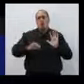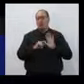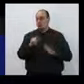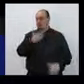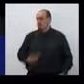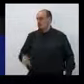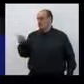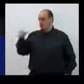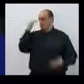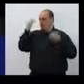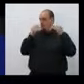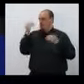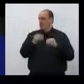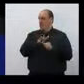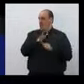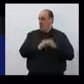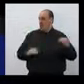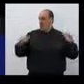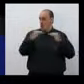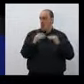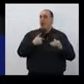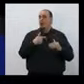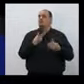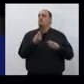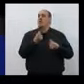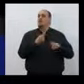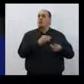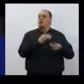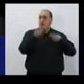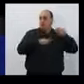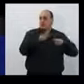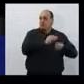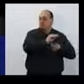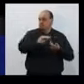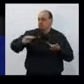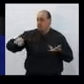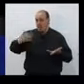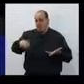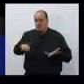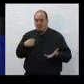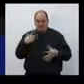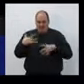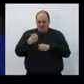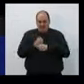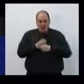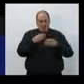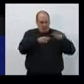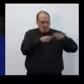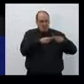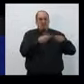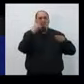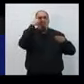la igualdad de género ocúpese de que el presupuesto se ejecuta adecuadamente porque hasta acá sólo ejecutaron el 10 por ciento de ese